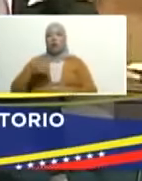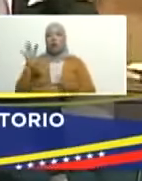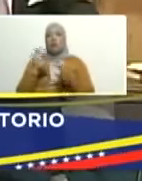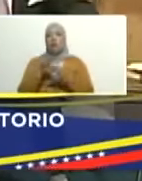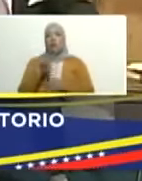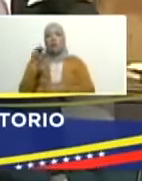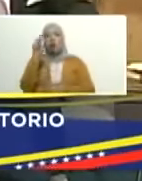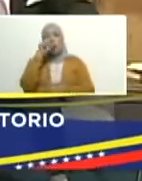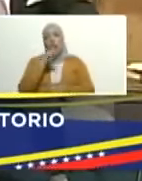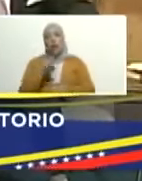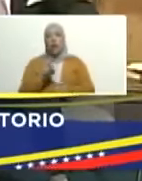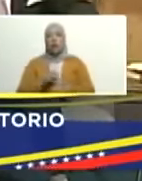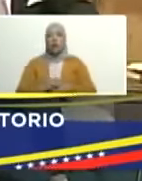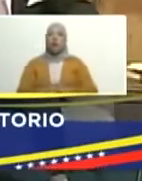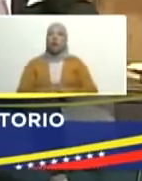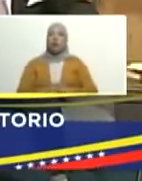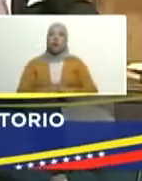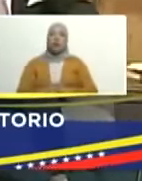20 años,